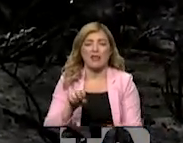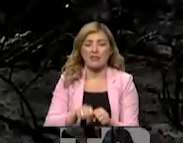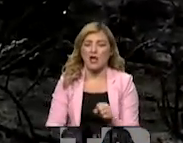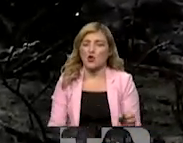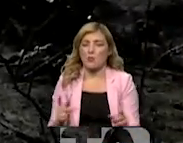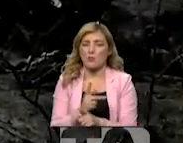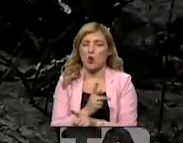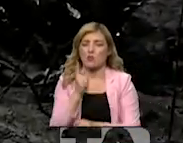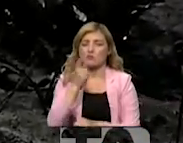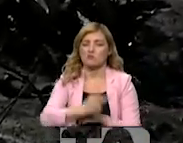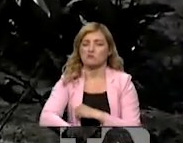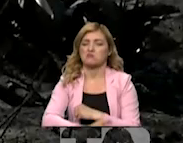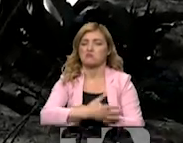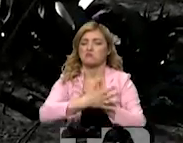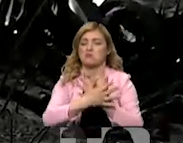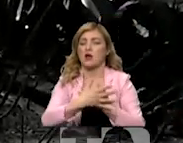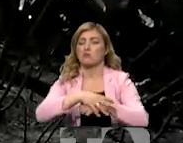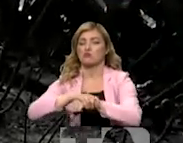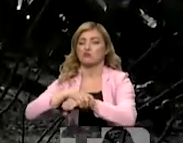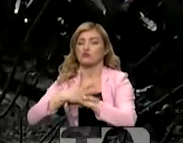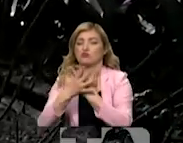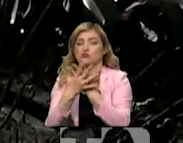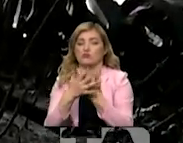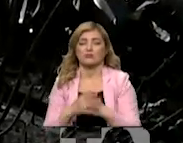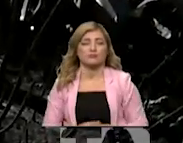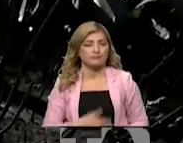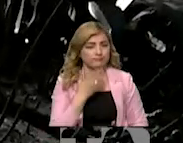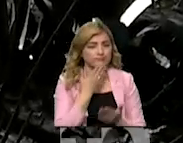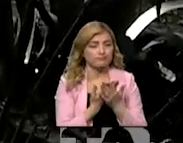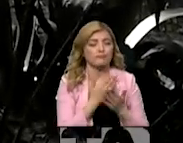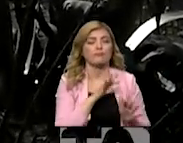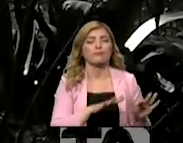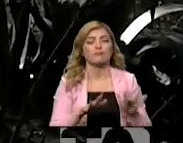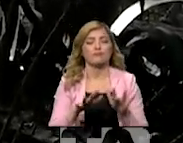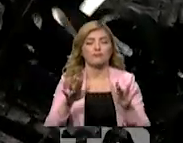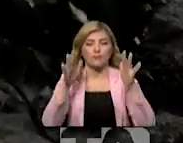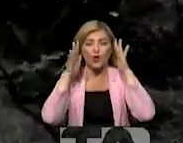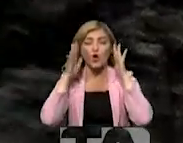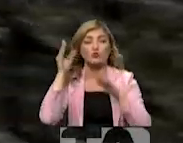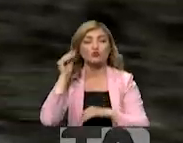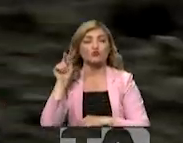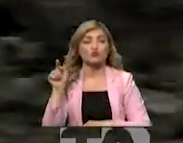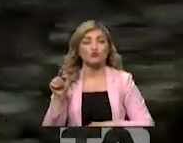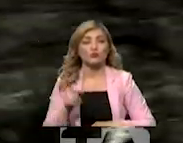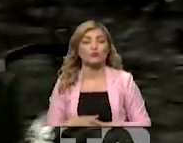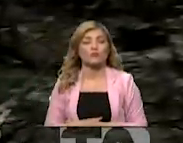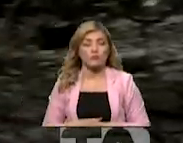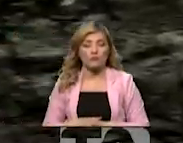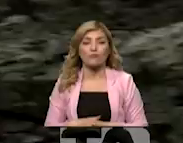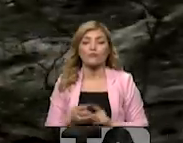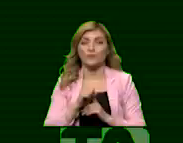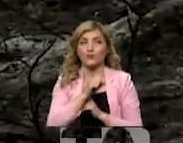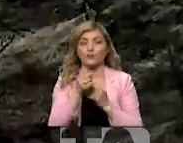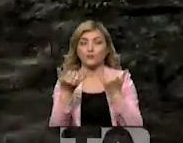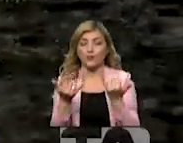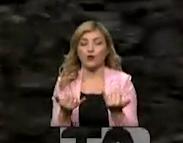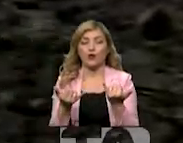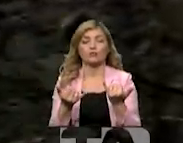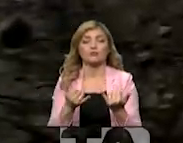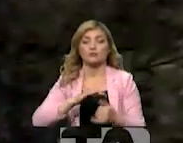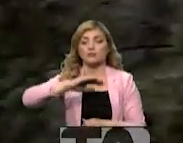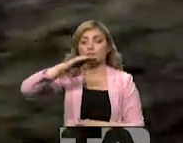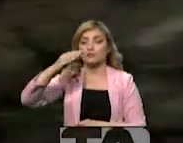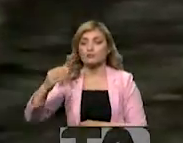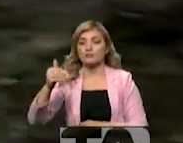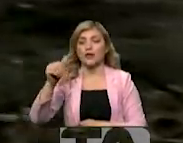pena de cárcel efecto muchas gracias secretario y escuchamos compañeros amigos televidentes cuál es la situación aquí en el cerro